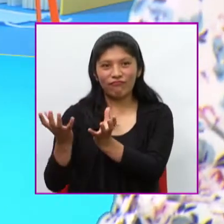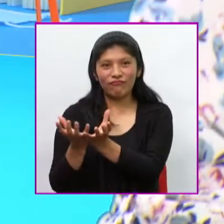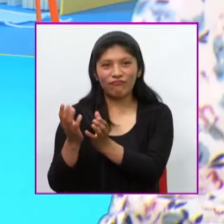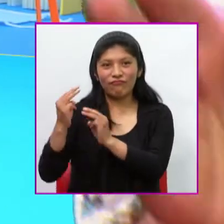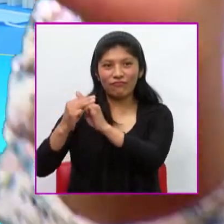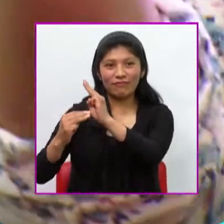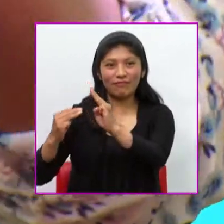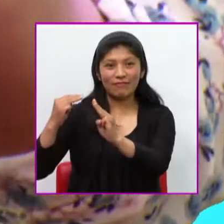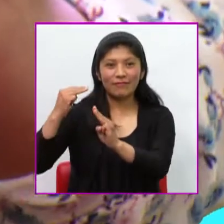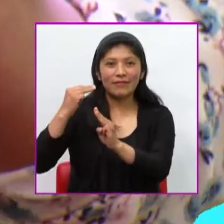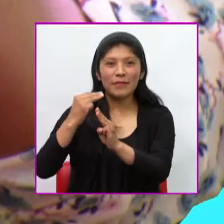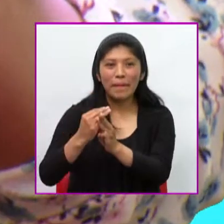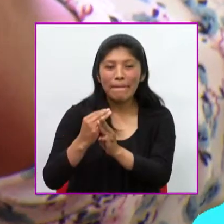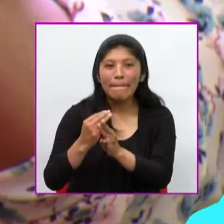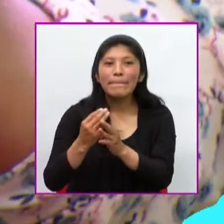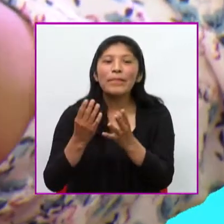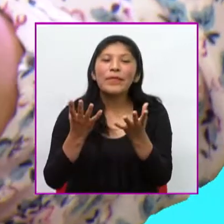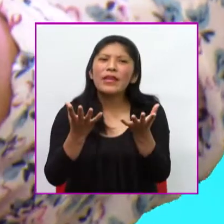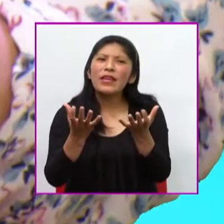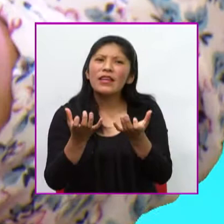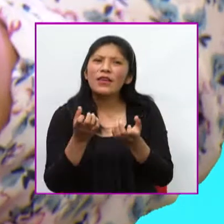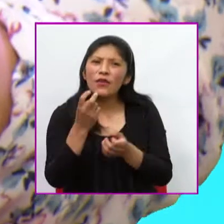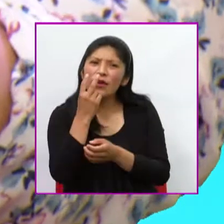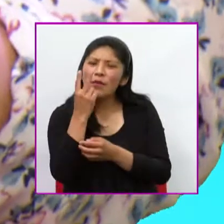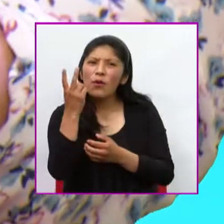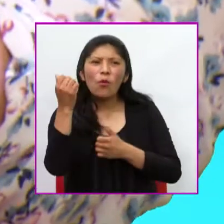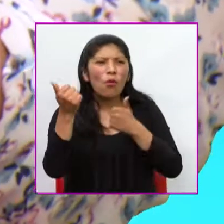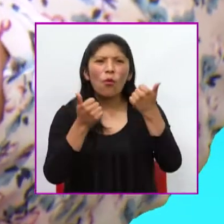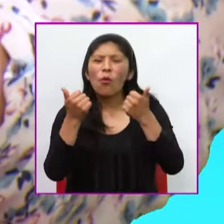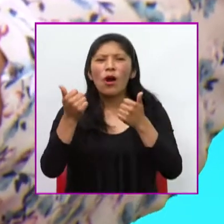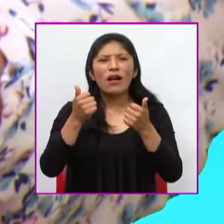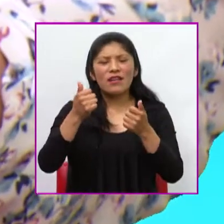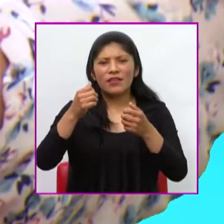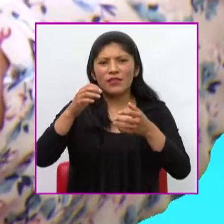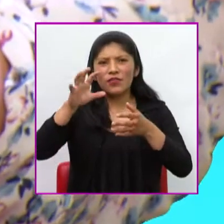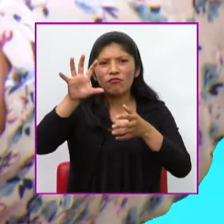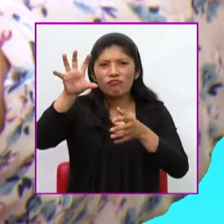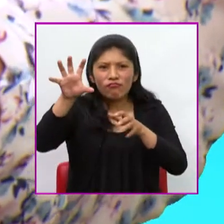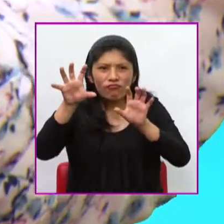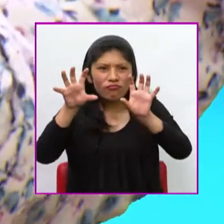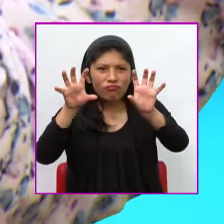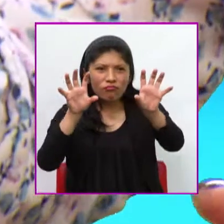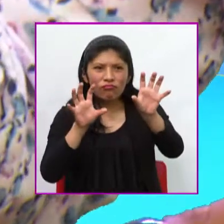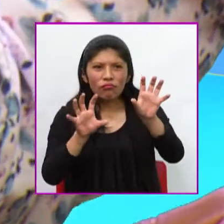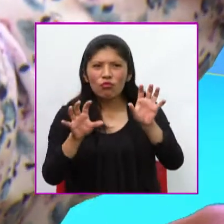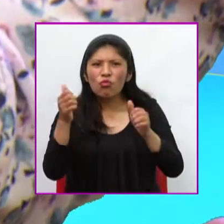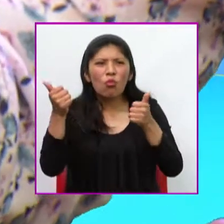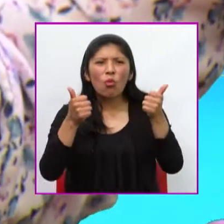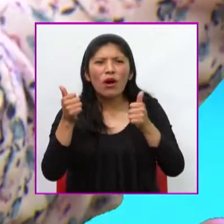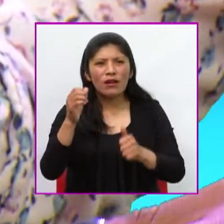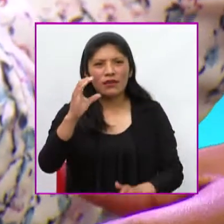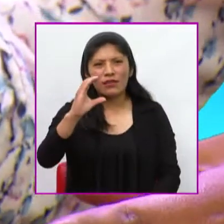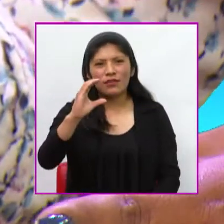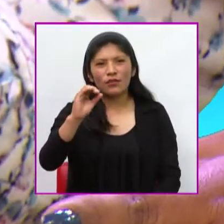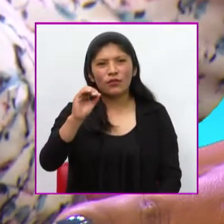que observen cuál es el continente que ustedes están observando. A ver,